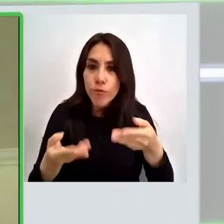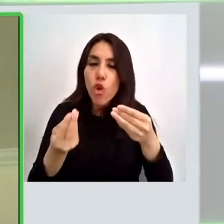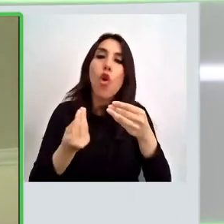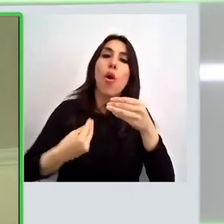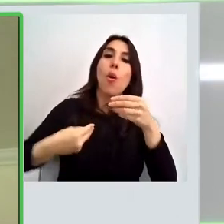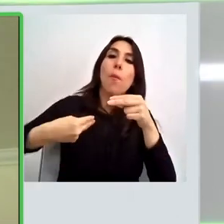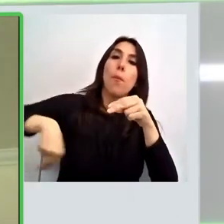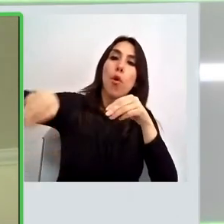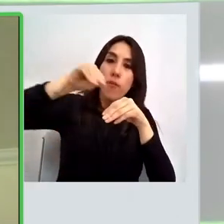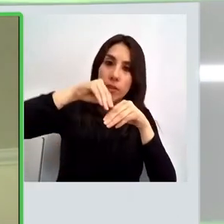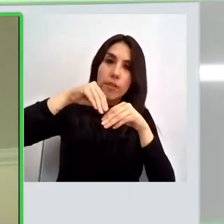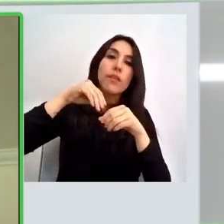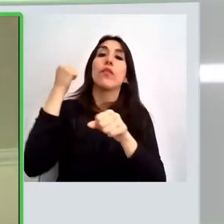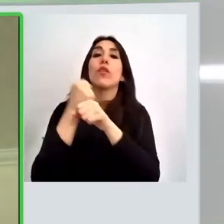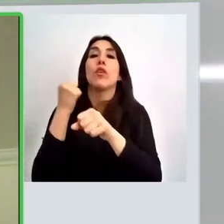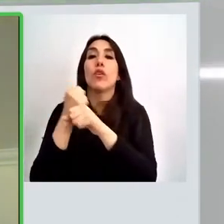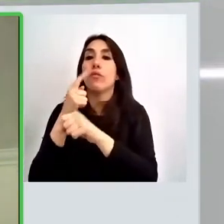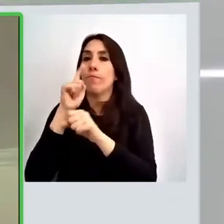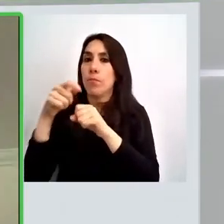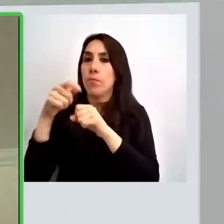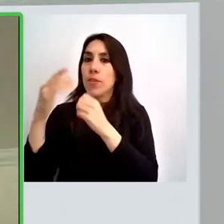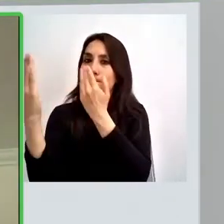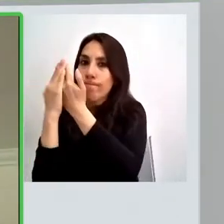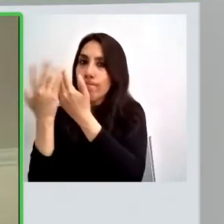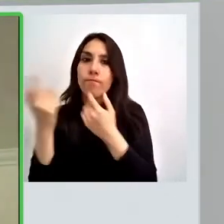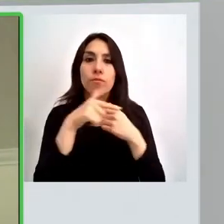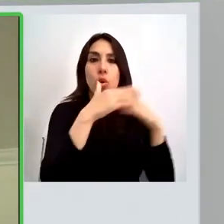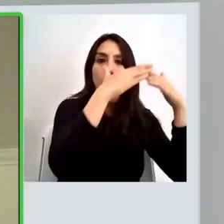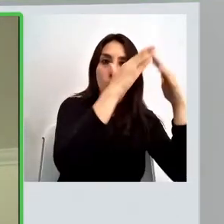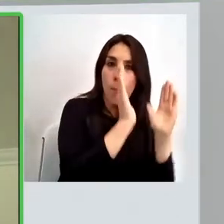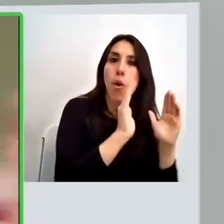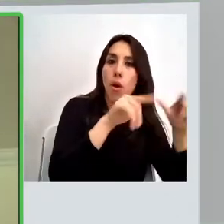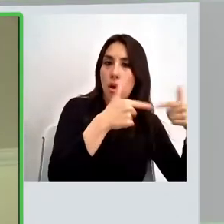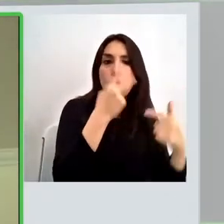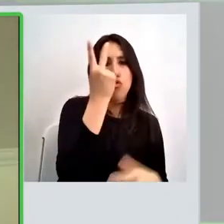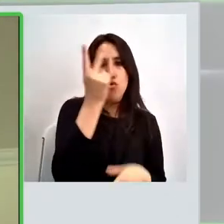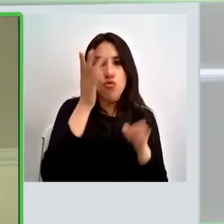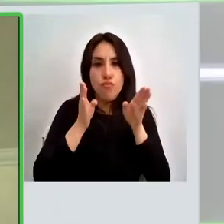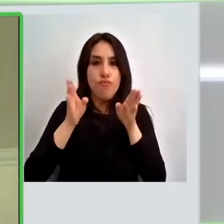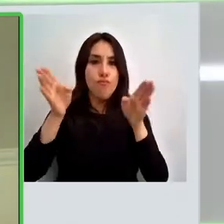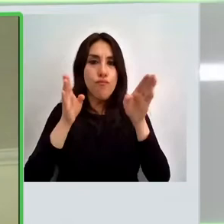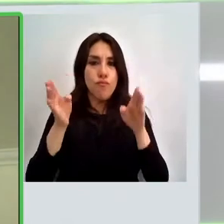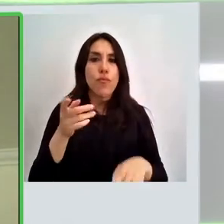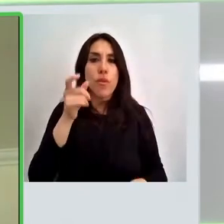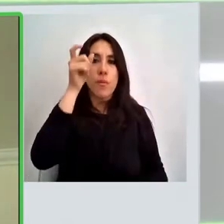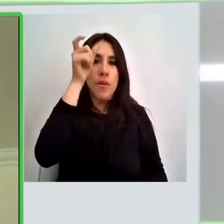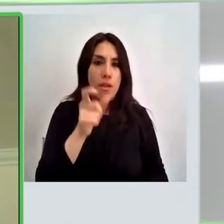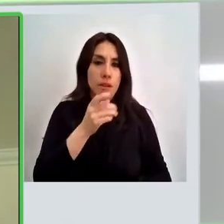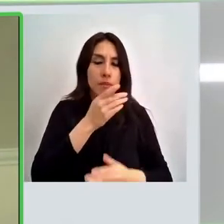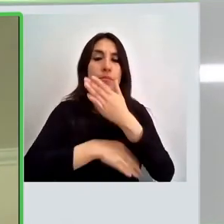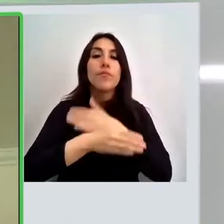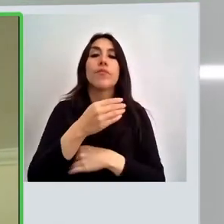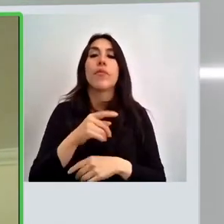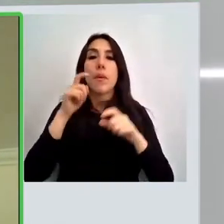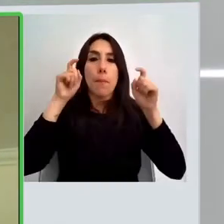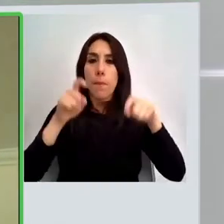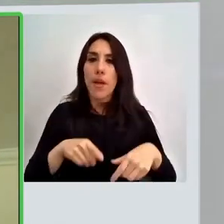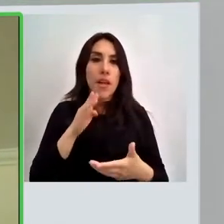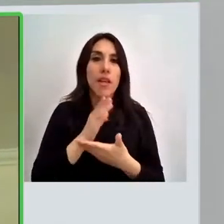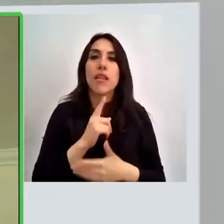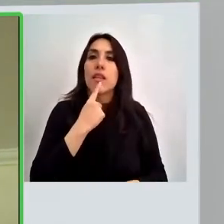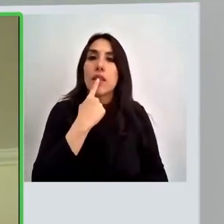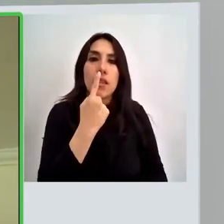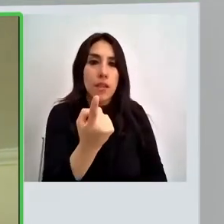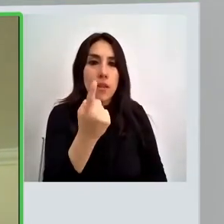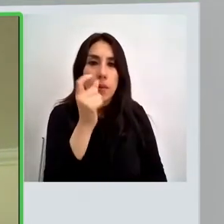de manera remota la persona con discapacidad debe debería tener la elección entonces ellos deciden si quieren trabajar